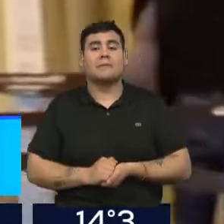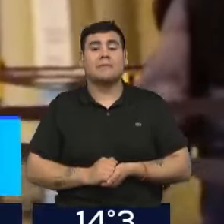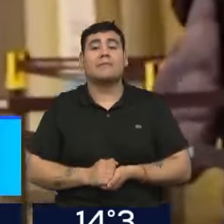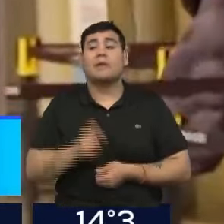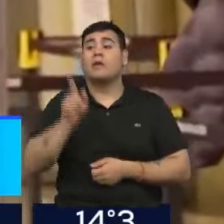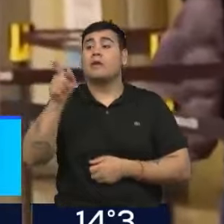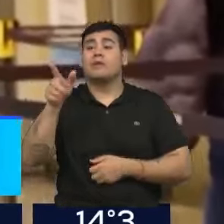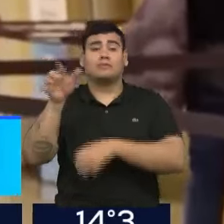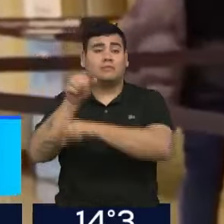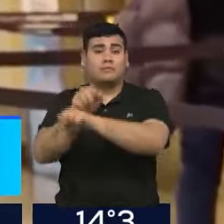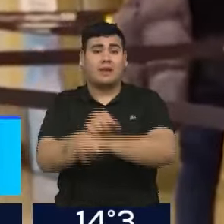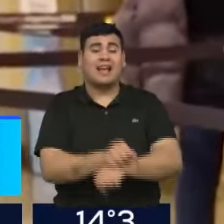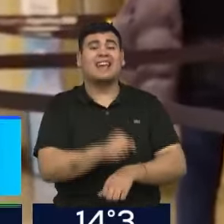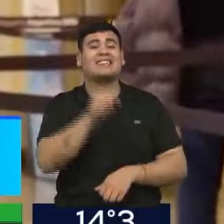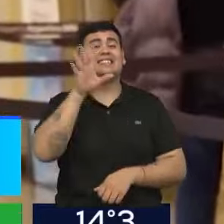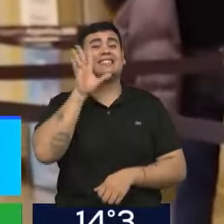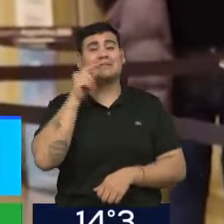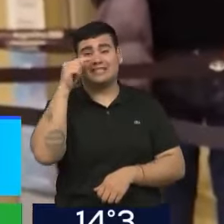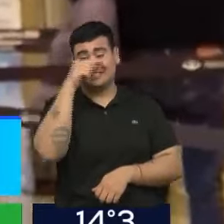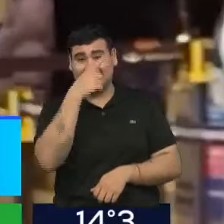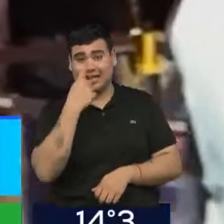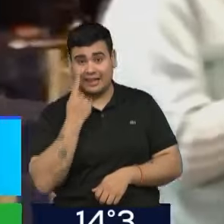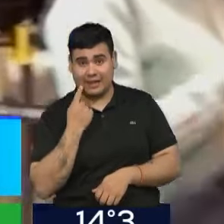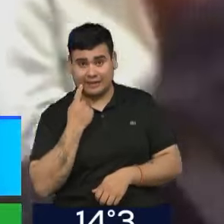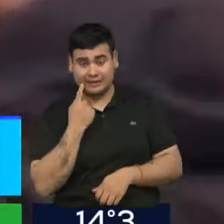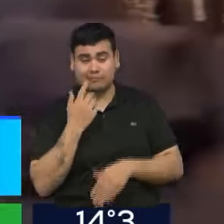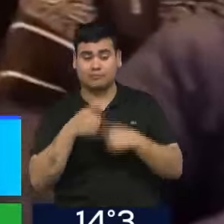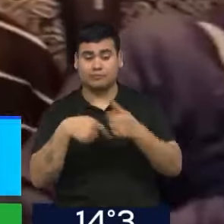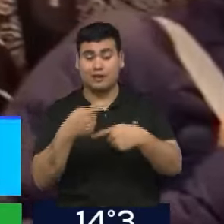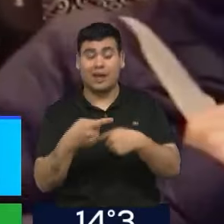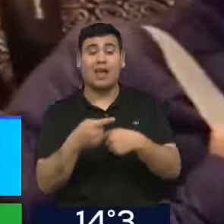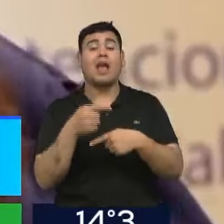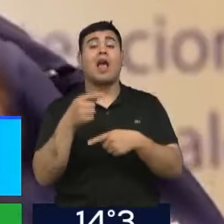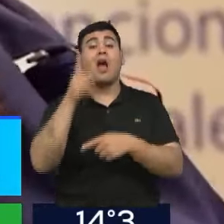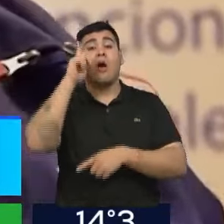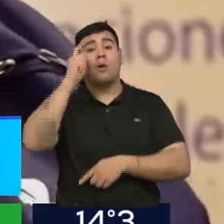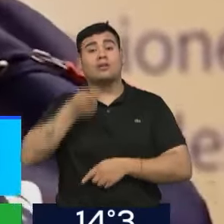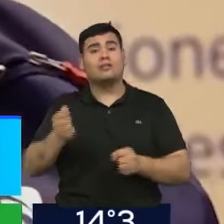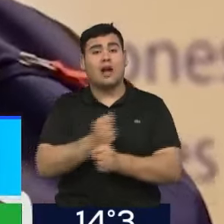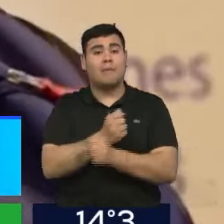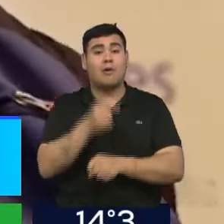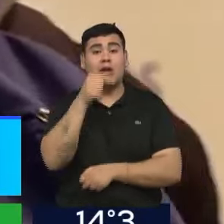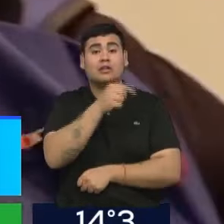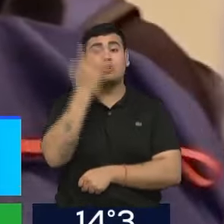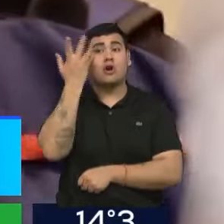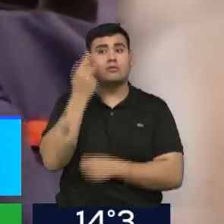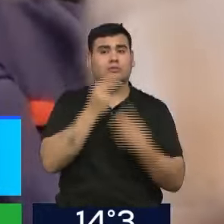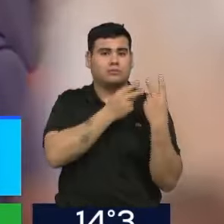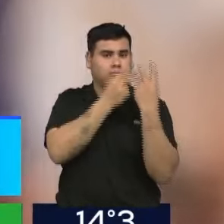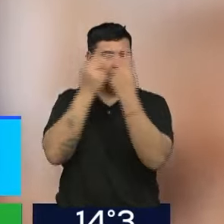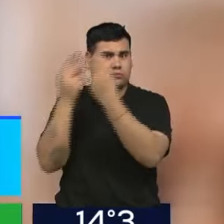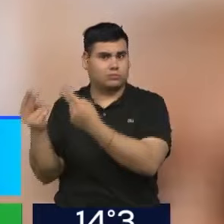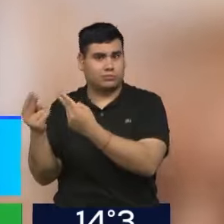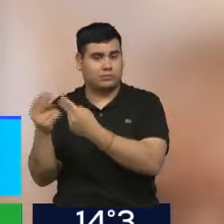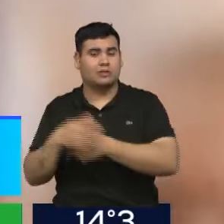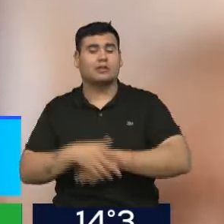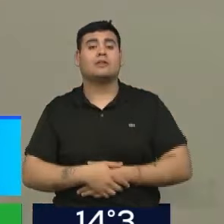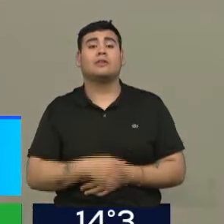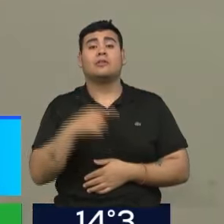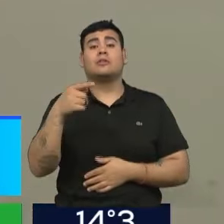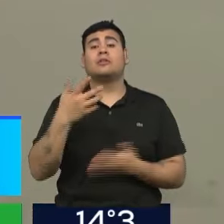su detención, los rugbyers franceses fueron autorizados a volver a su país. La querella no se opuso a la decisión que había tomado ayer